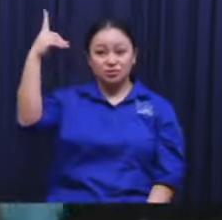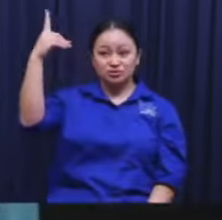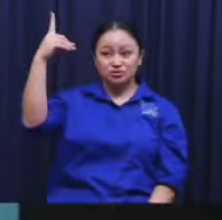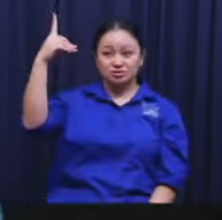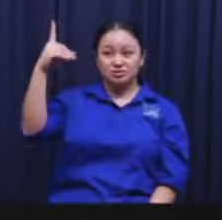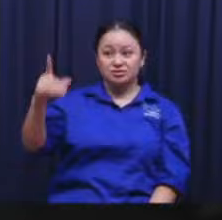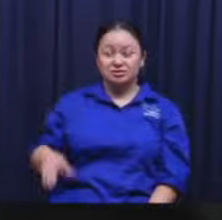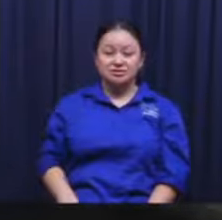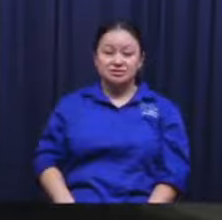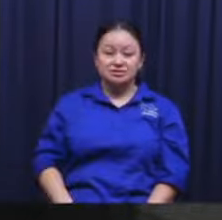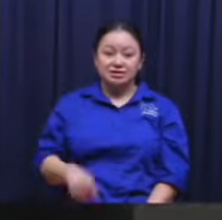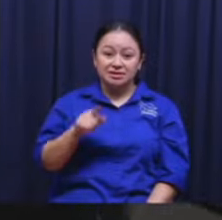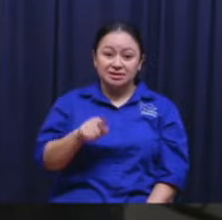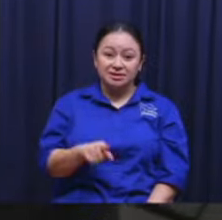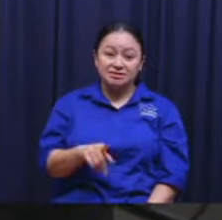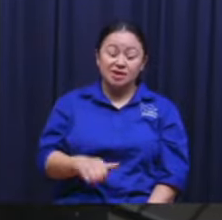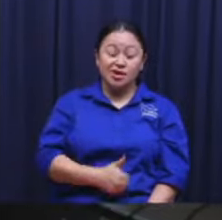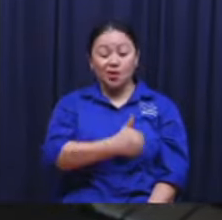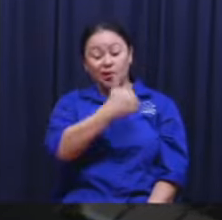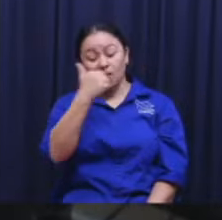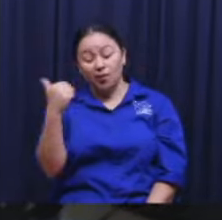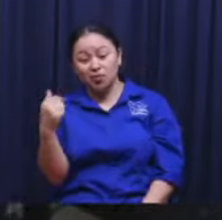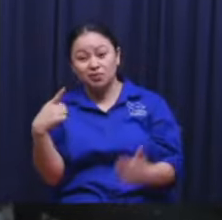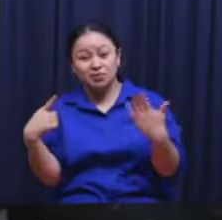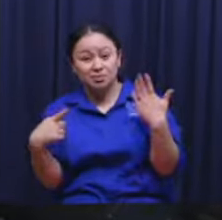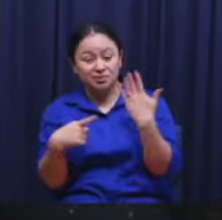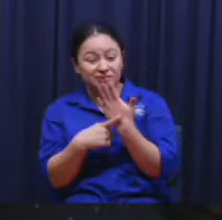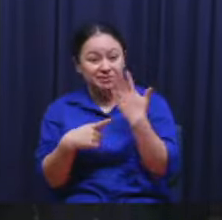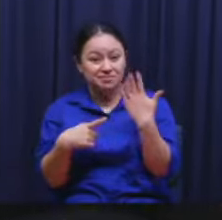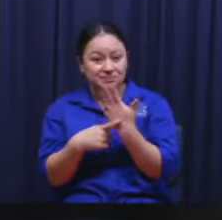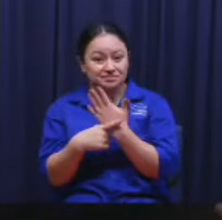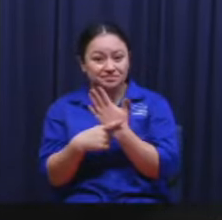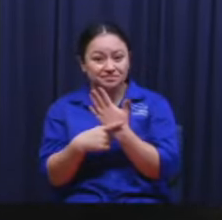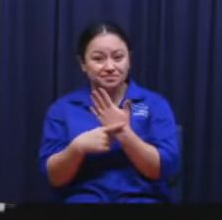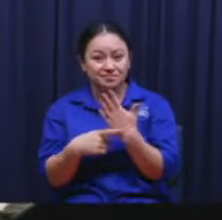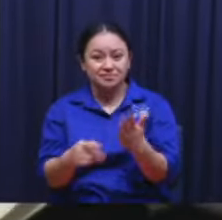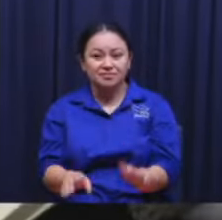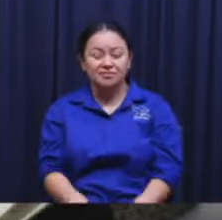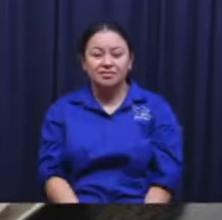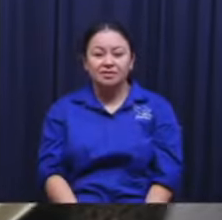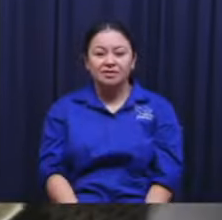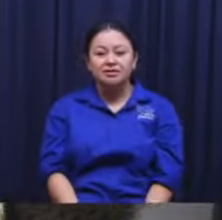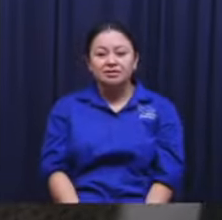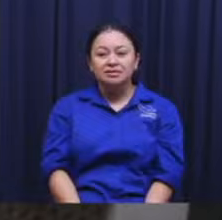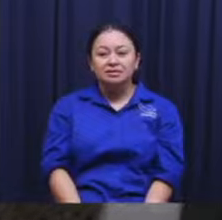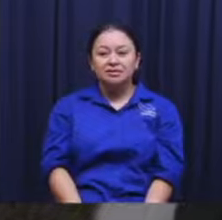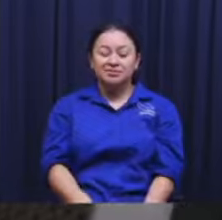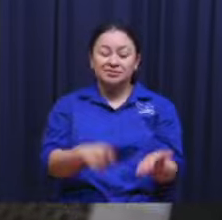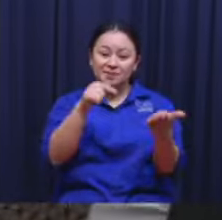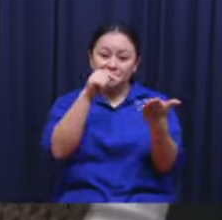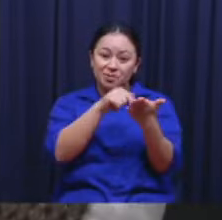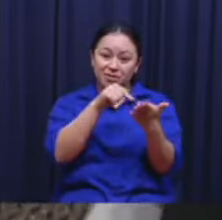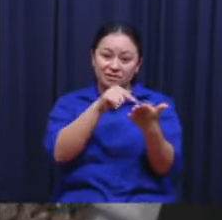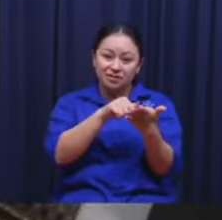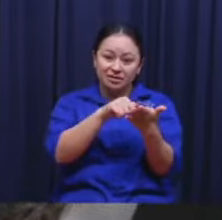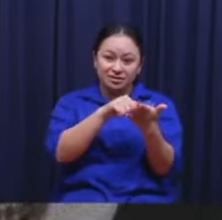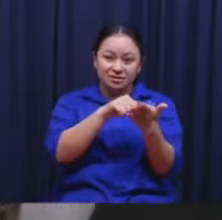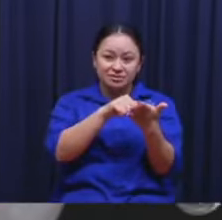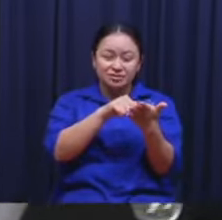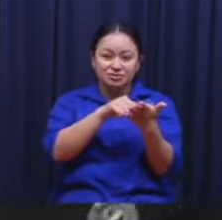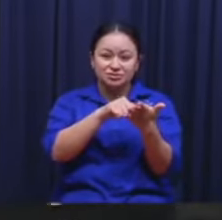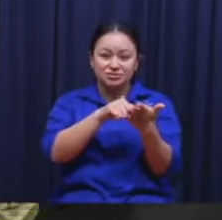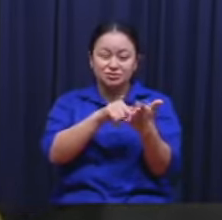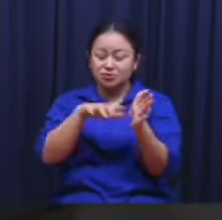problema. Porque tenemos que tener un termómetro para ver si nosotros estamos sometidos a Dios. Someteos a Dios,